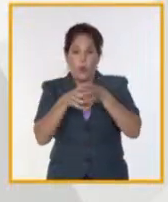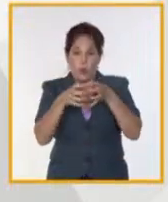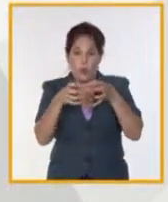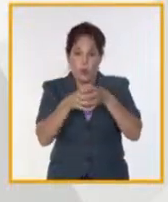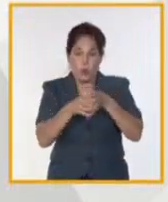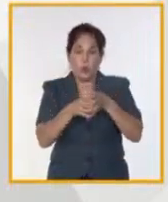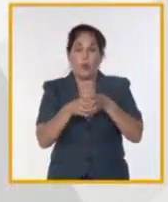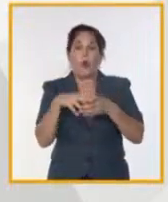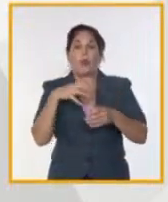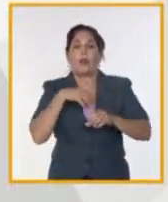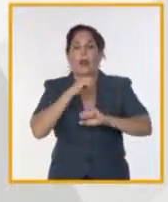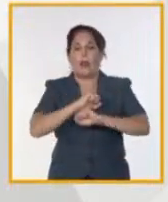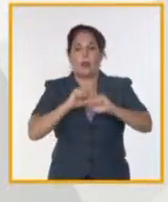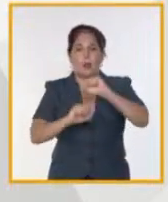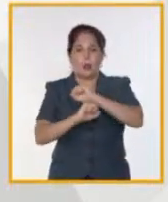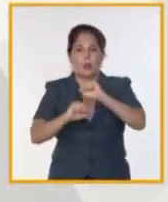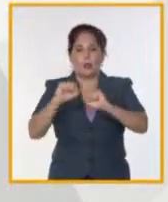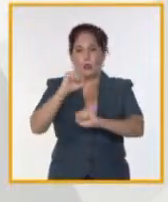una infraestructura